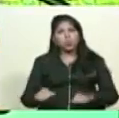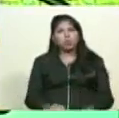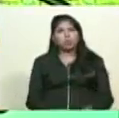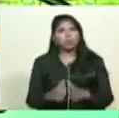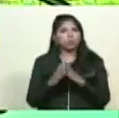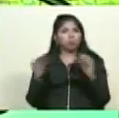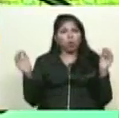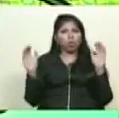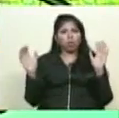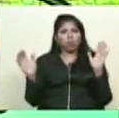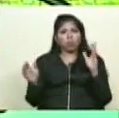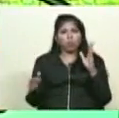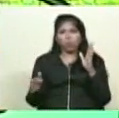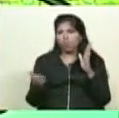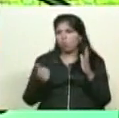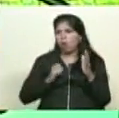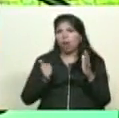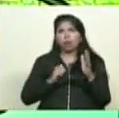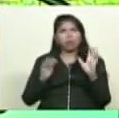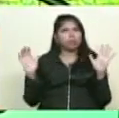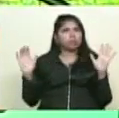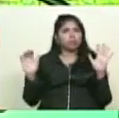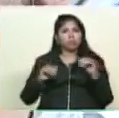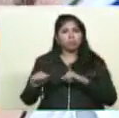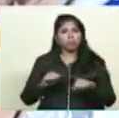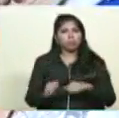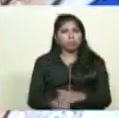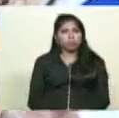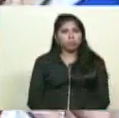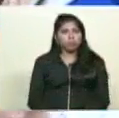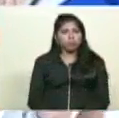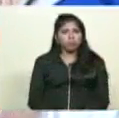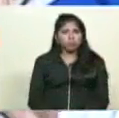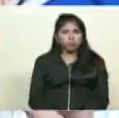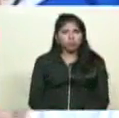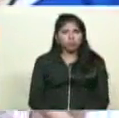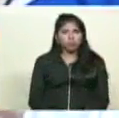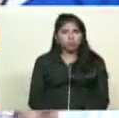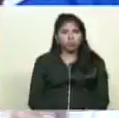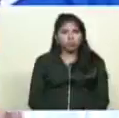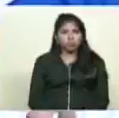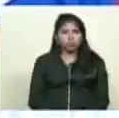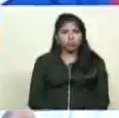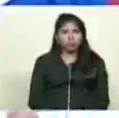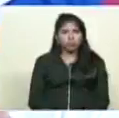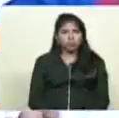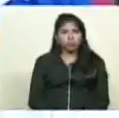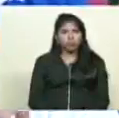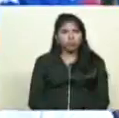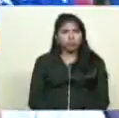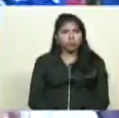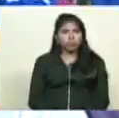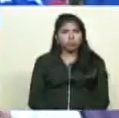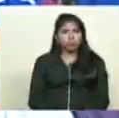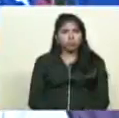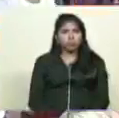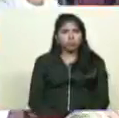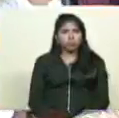las montañas del capitalismo que se le han impuesto hegemónicamente al mundo.